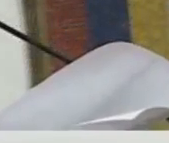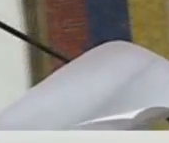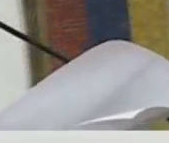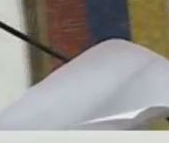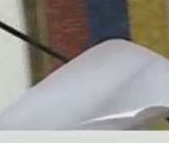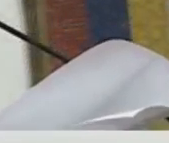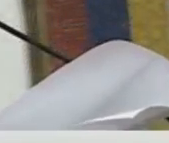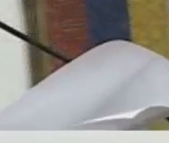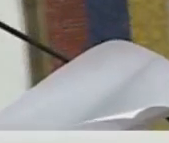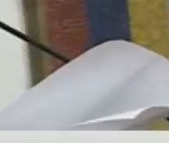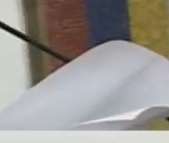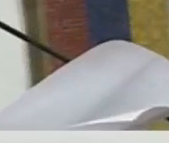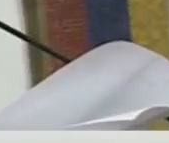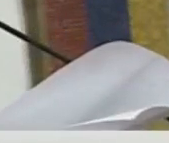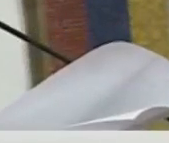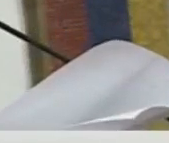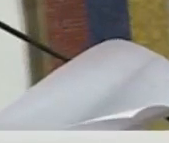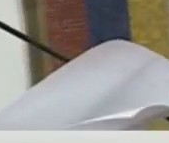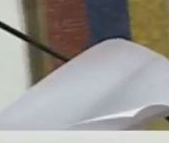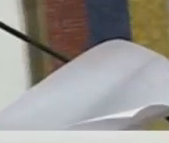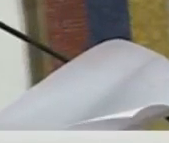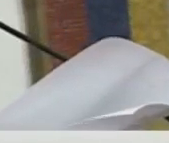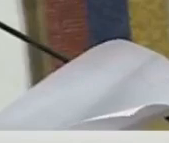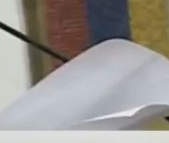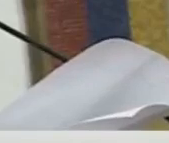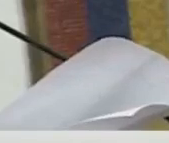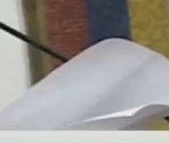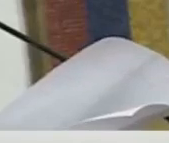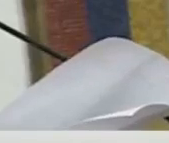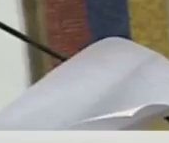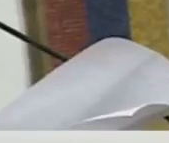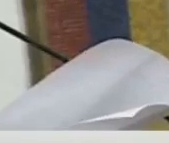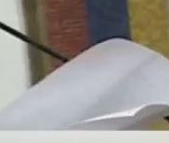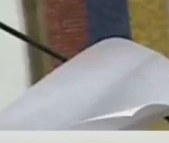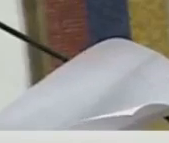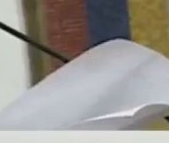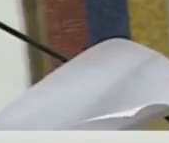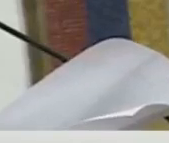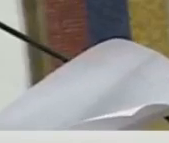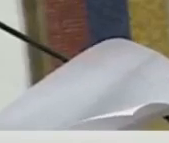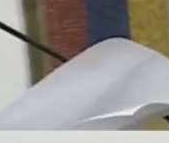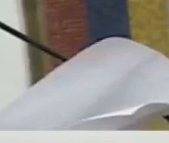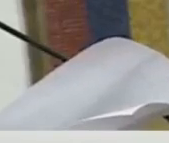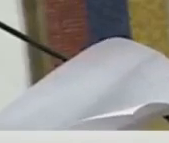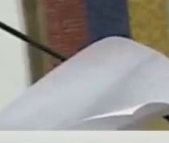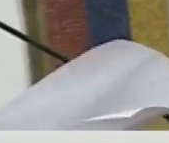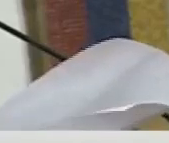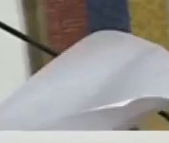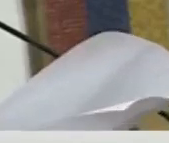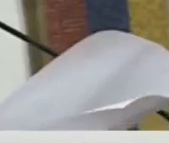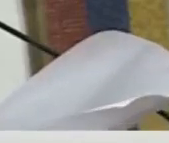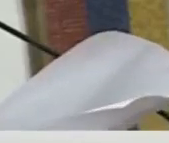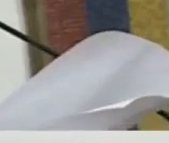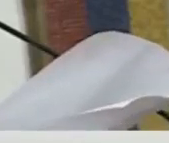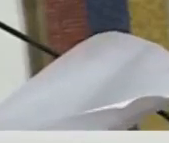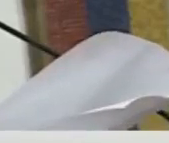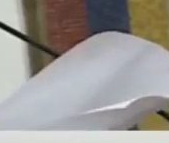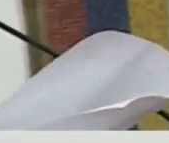se hizo referencia a comunicación dirigida al presidente de la Asamblea Nacional, diputado Jorge Rodríguez